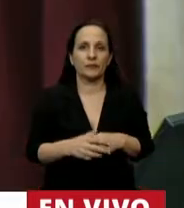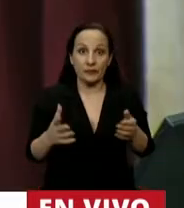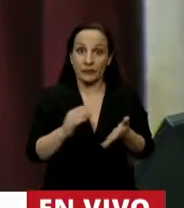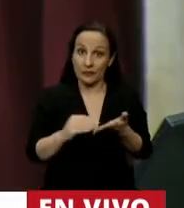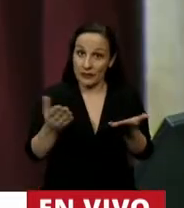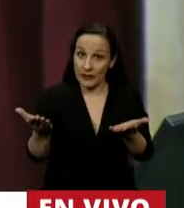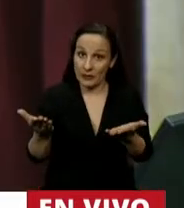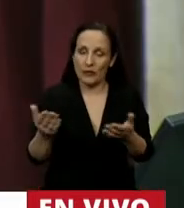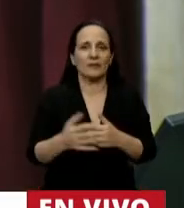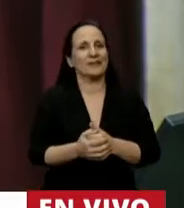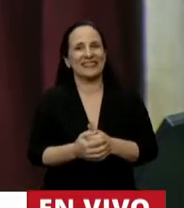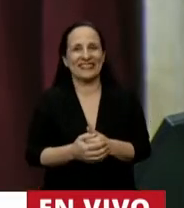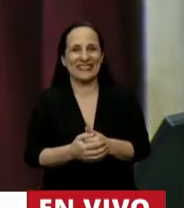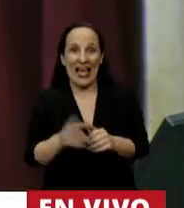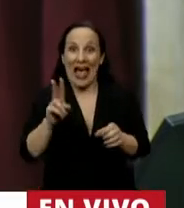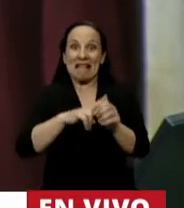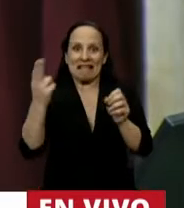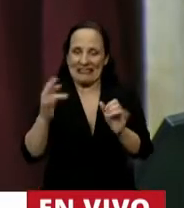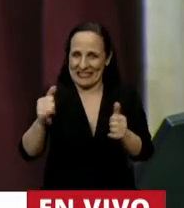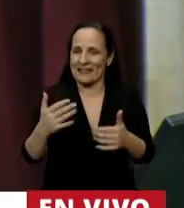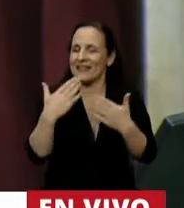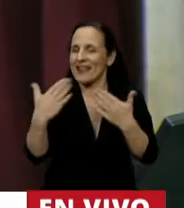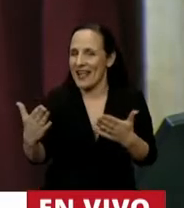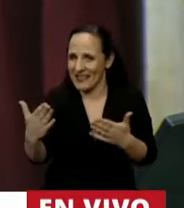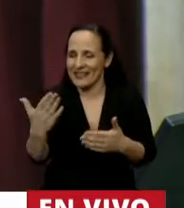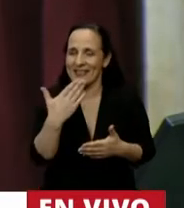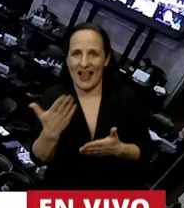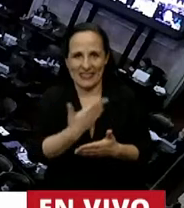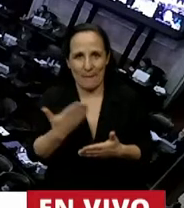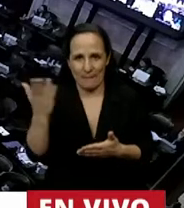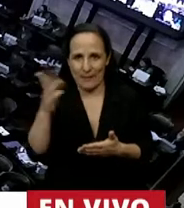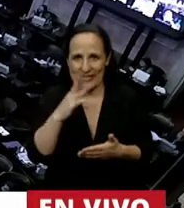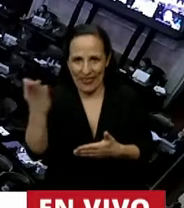Diputada Ahora sí, Vallejos. Me pueden mutear. Gracias, sí, gracias, presidenta.